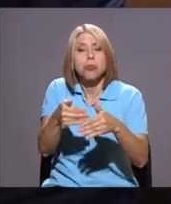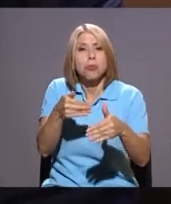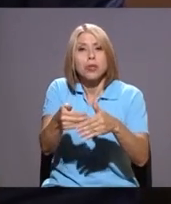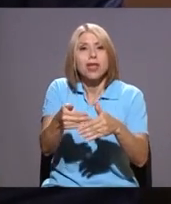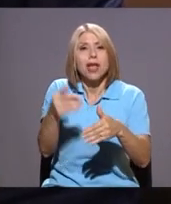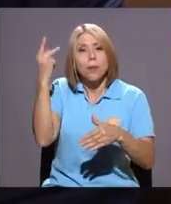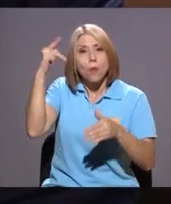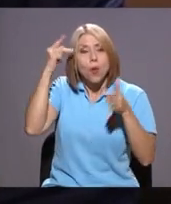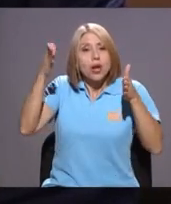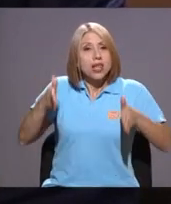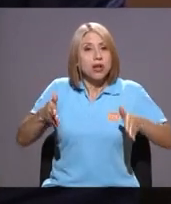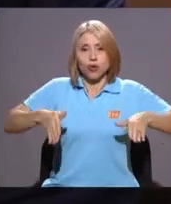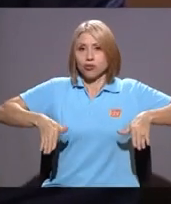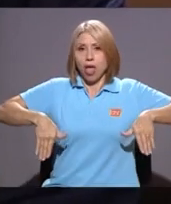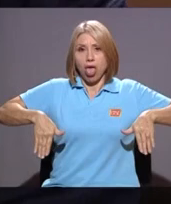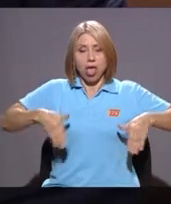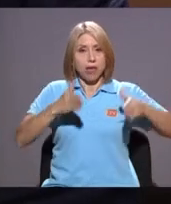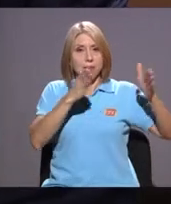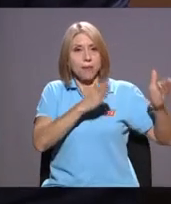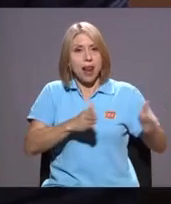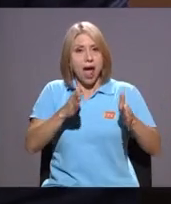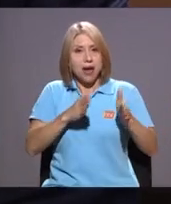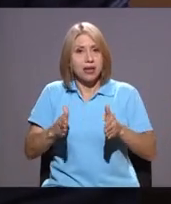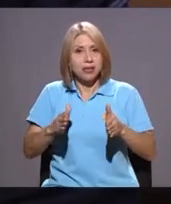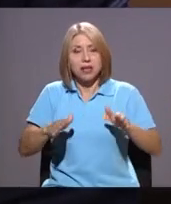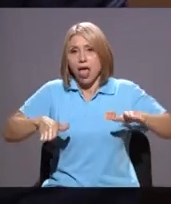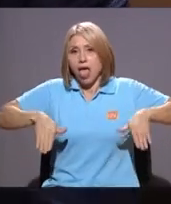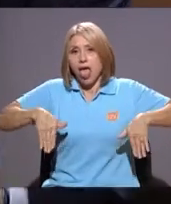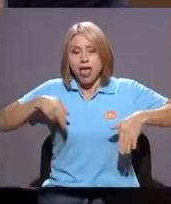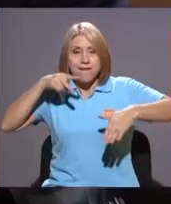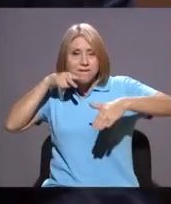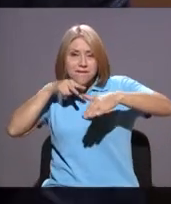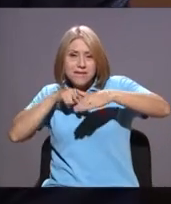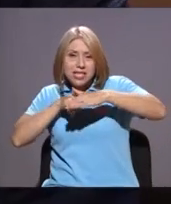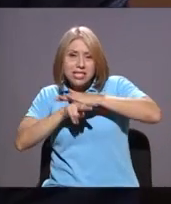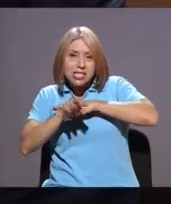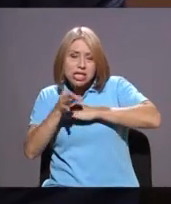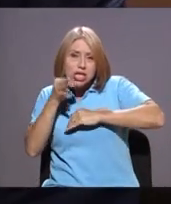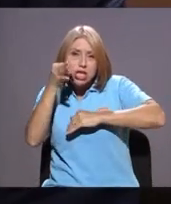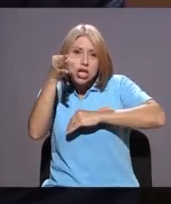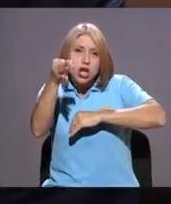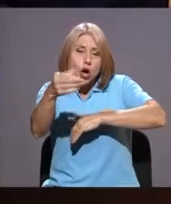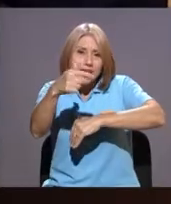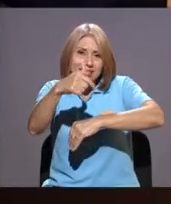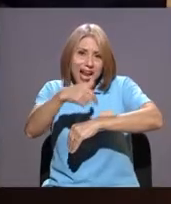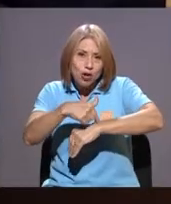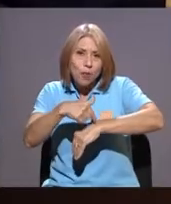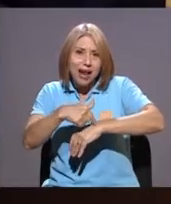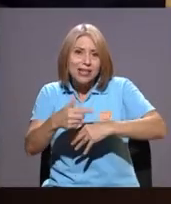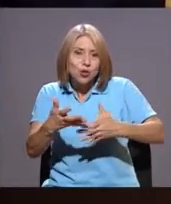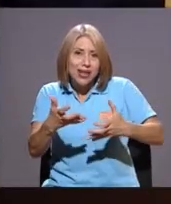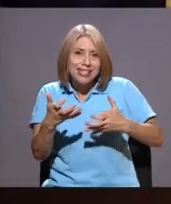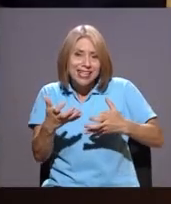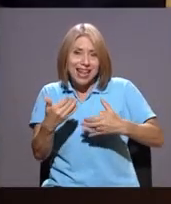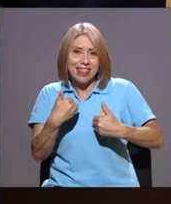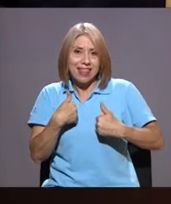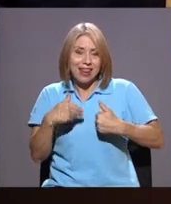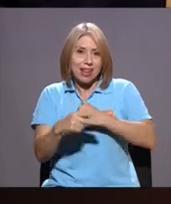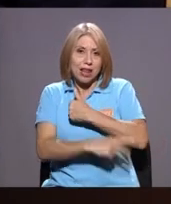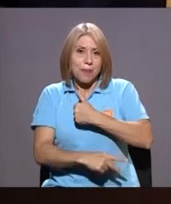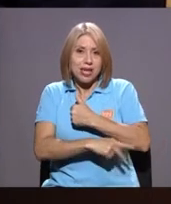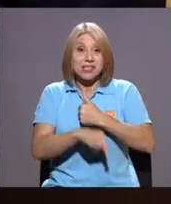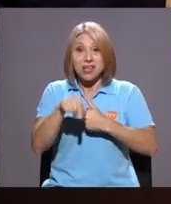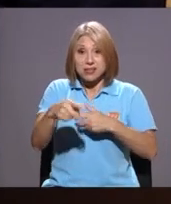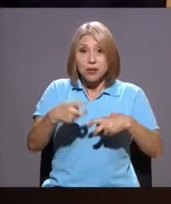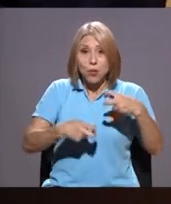y planes o visiones de largo plazo del país que se quiere tener y es el problema que hoy